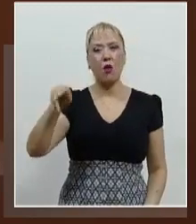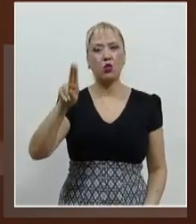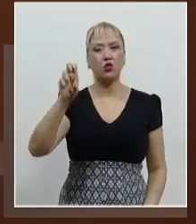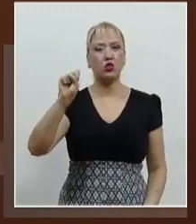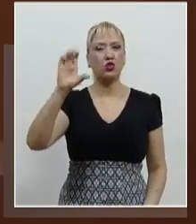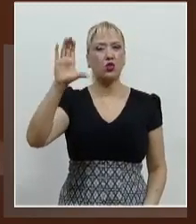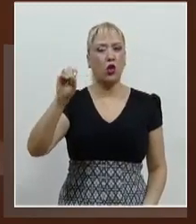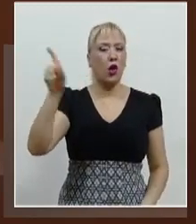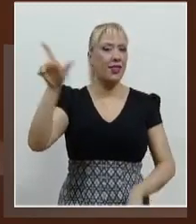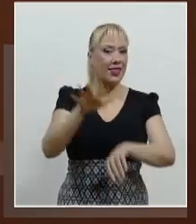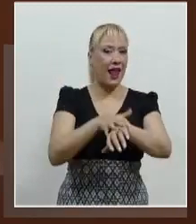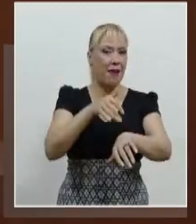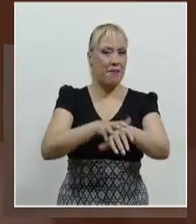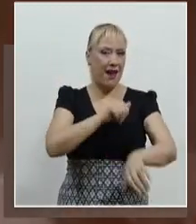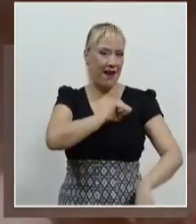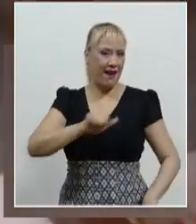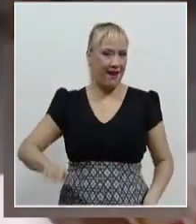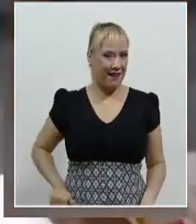para el periodo